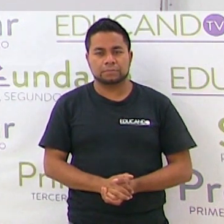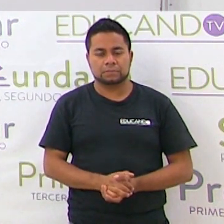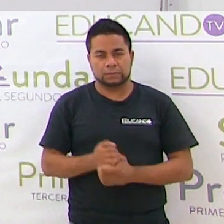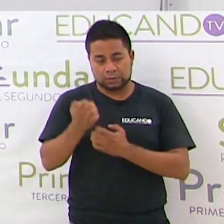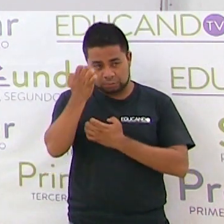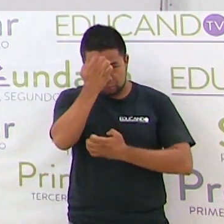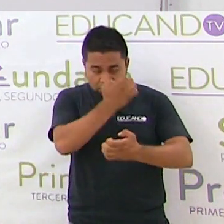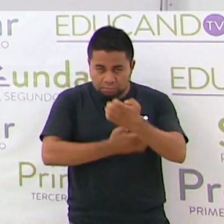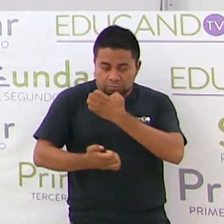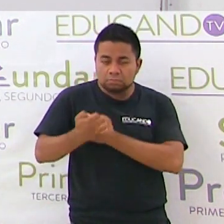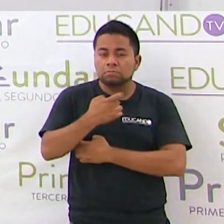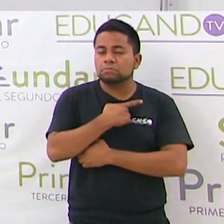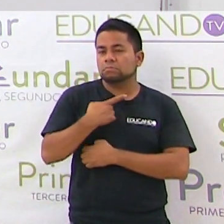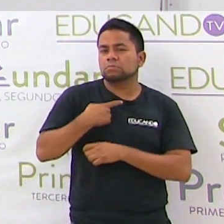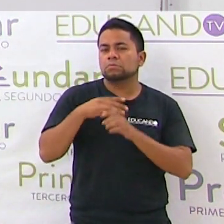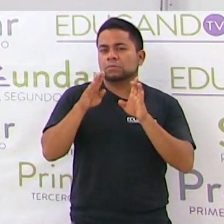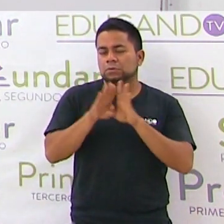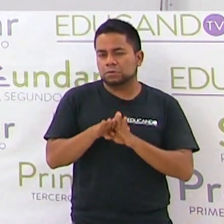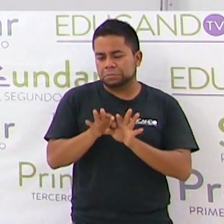El uso